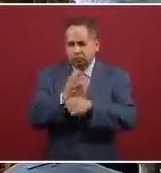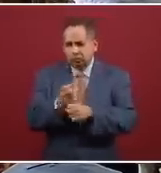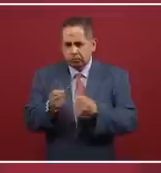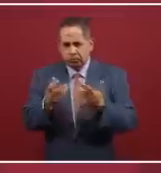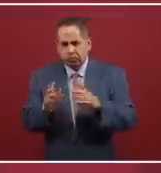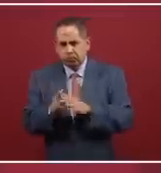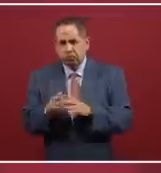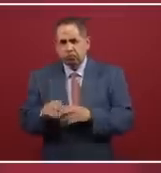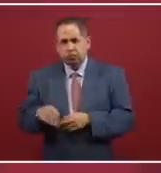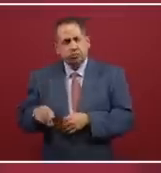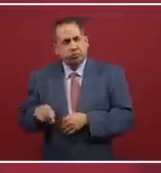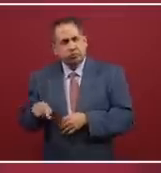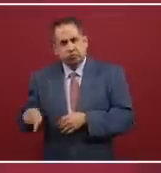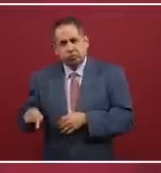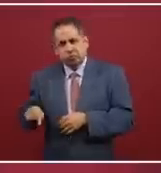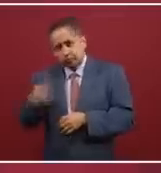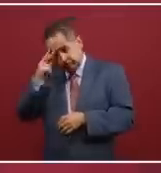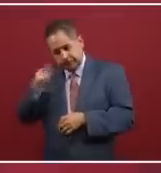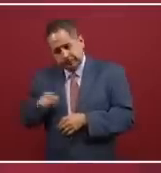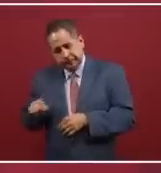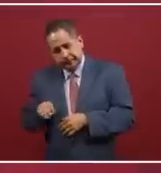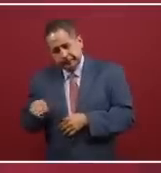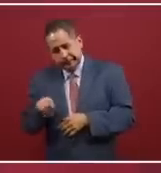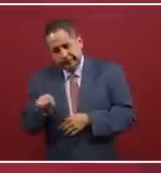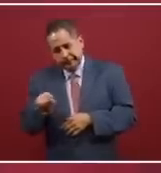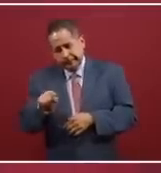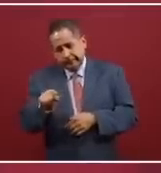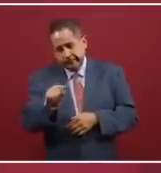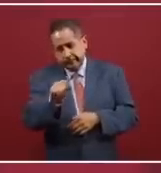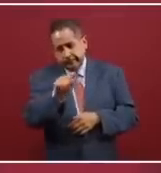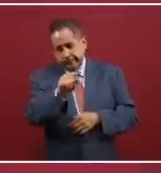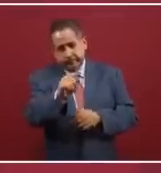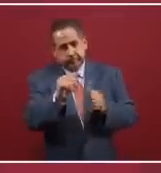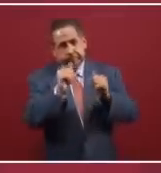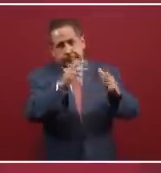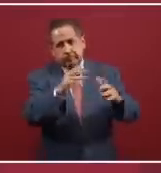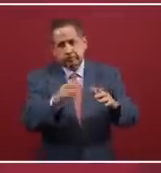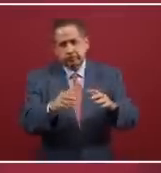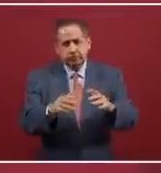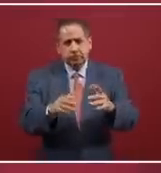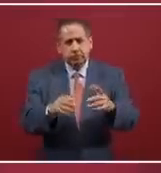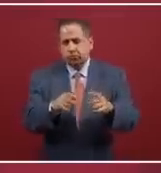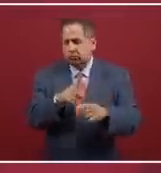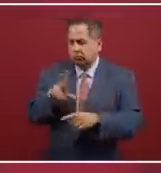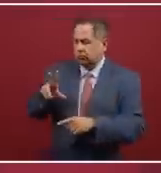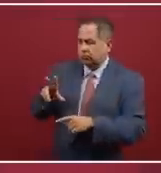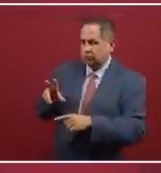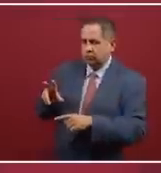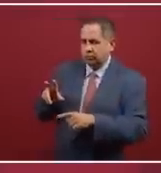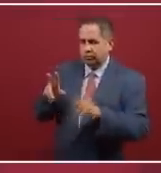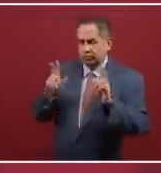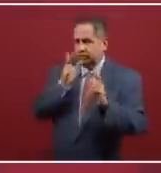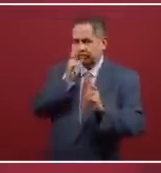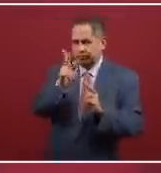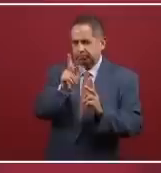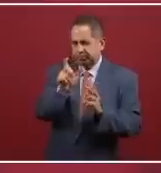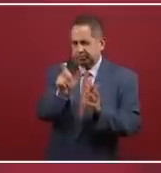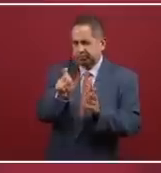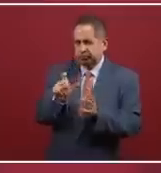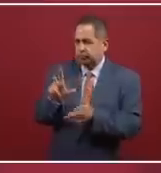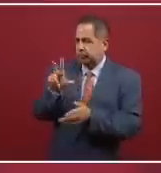a través del territorio mexicano lo que ellos llaman como inadmisibles es un término legal